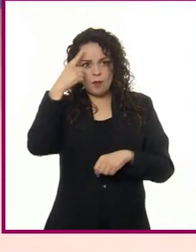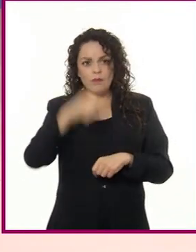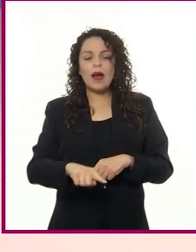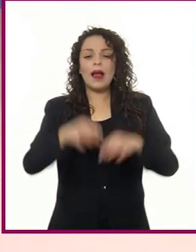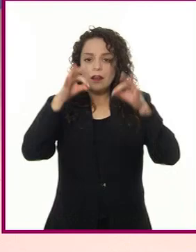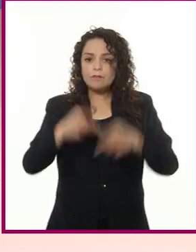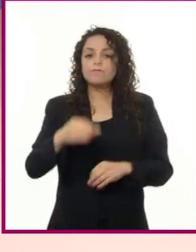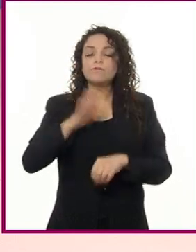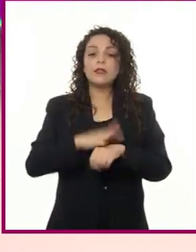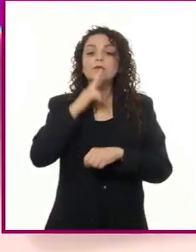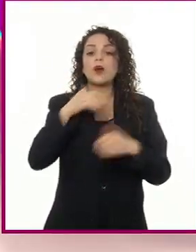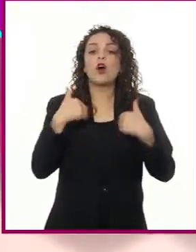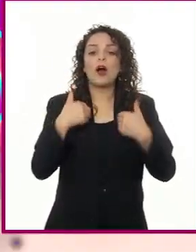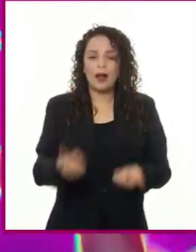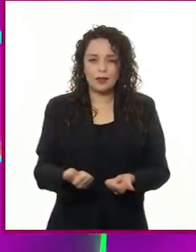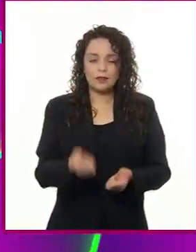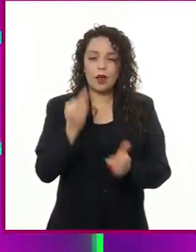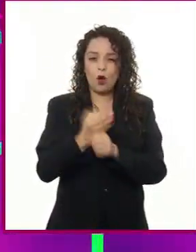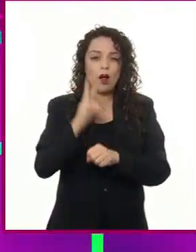¡Corre video!